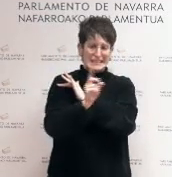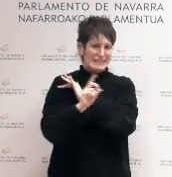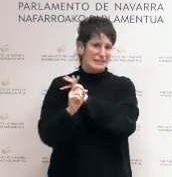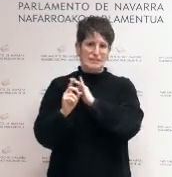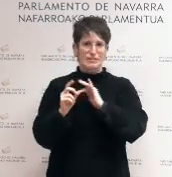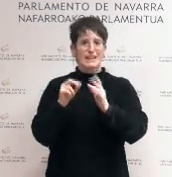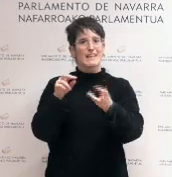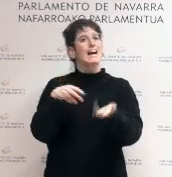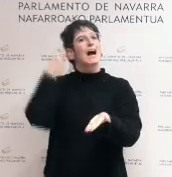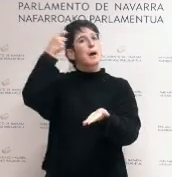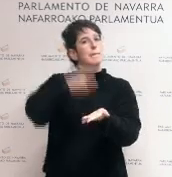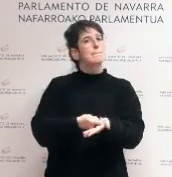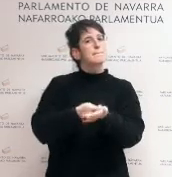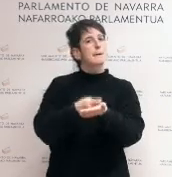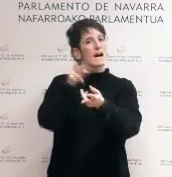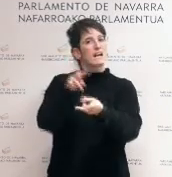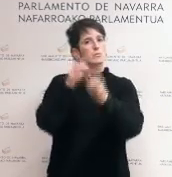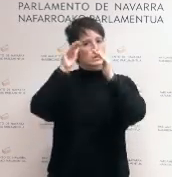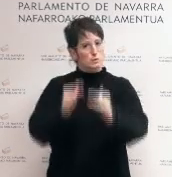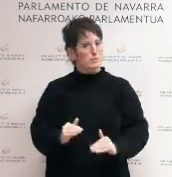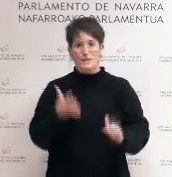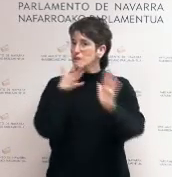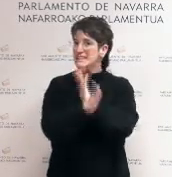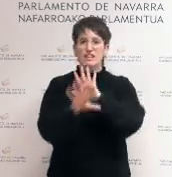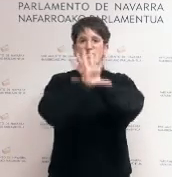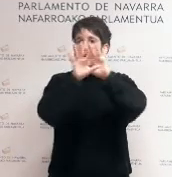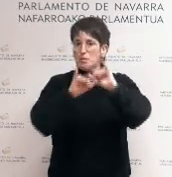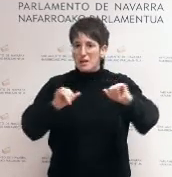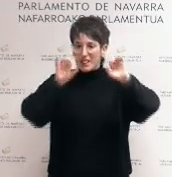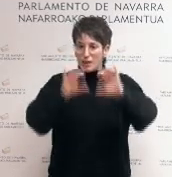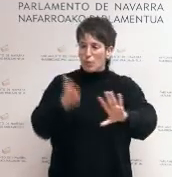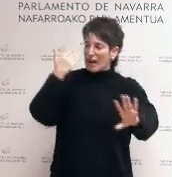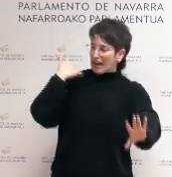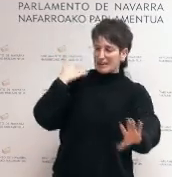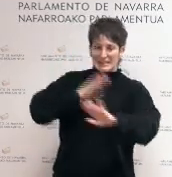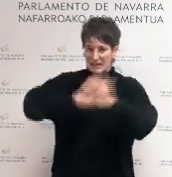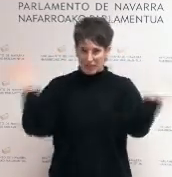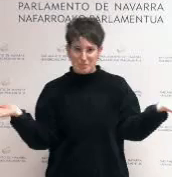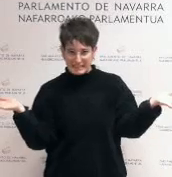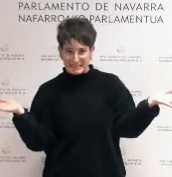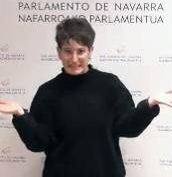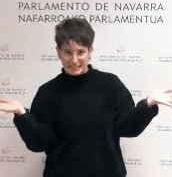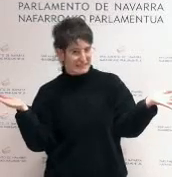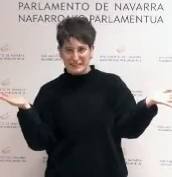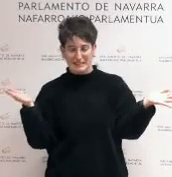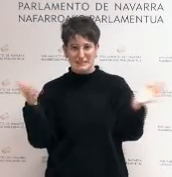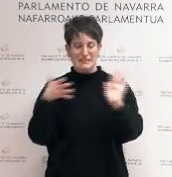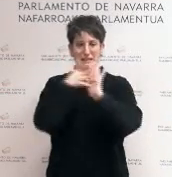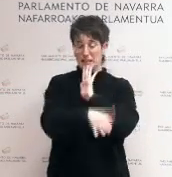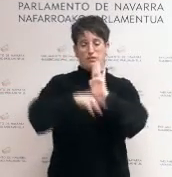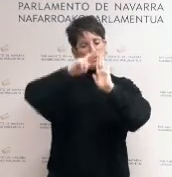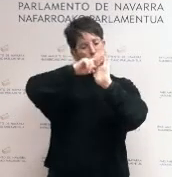deflactación simplemente es dejar las cosas como estaban. Es simplemente mantener las reglas del